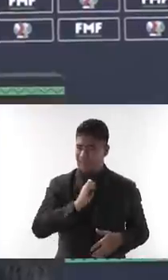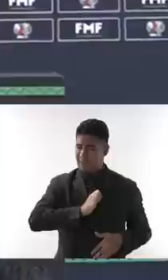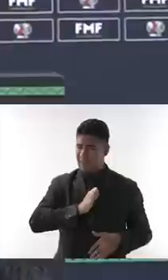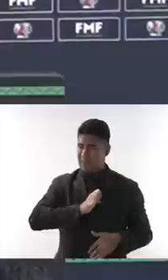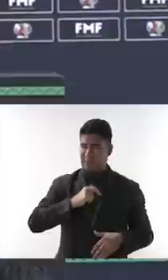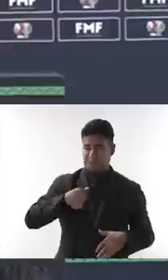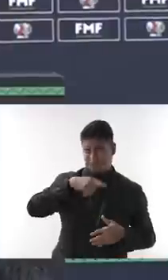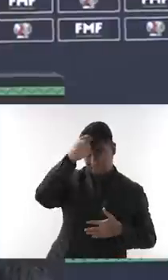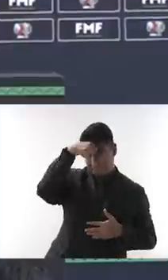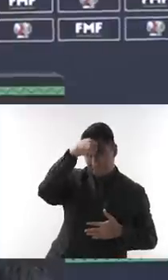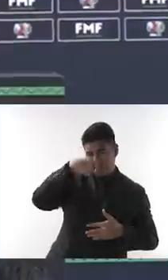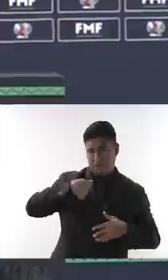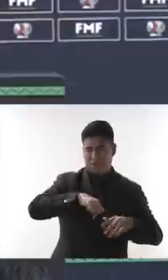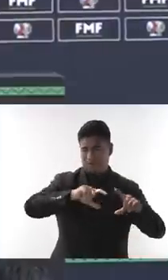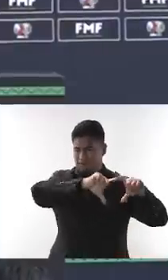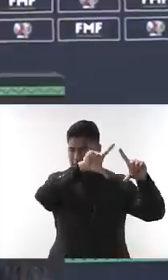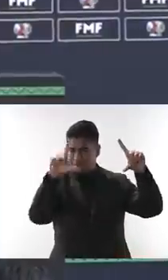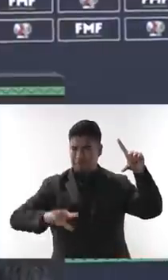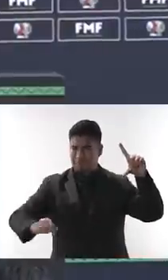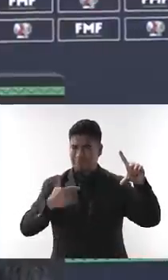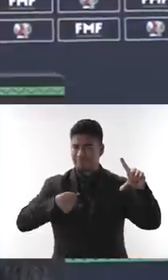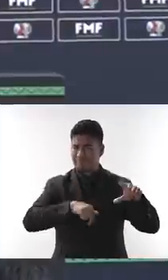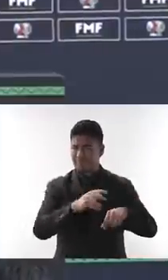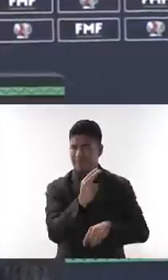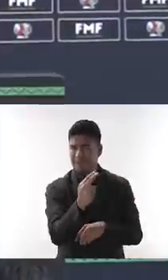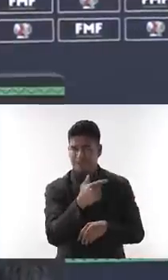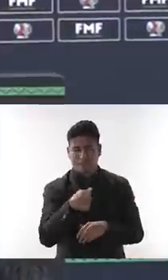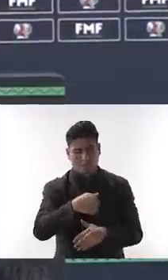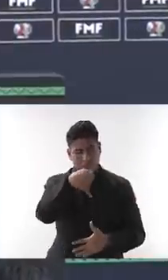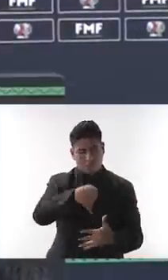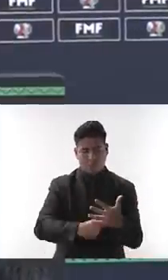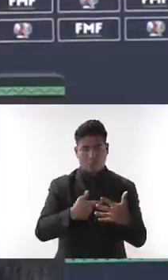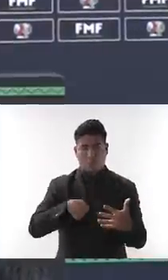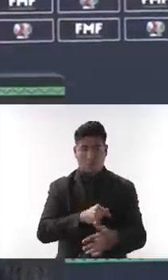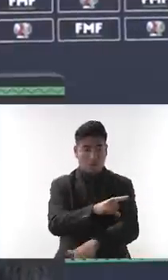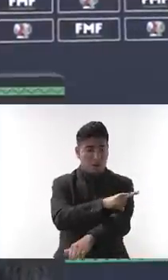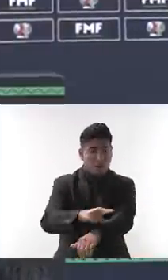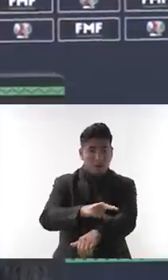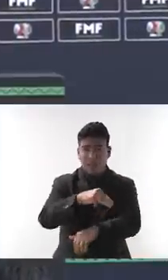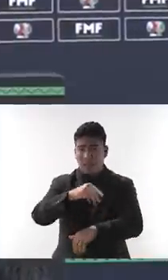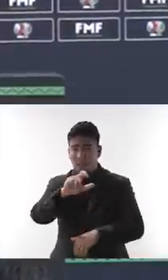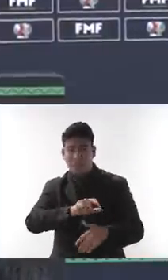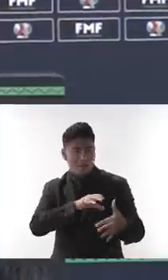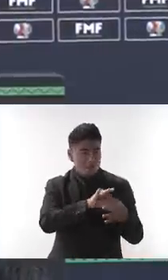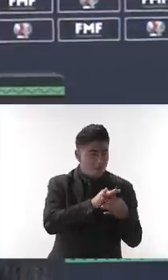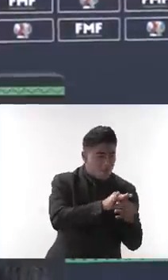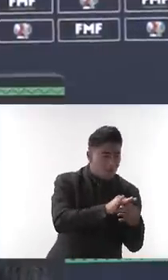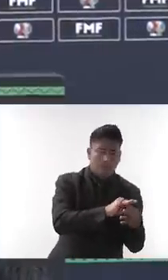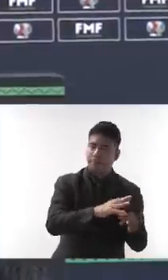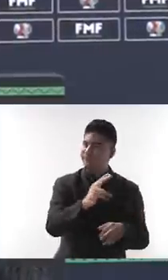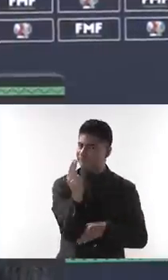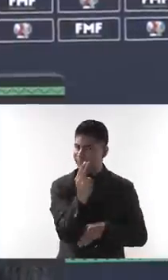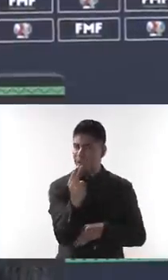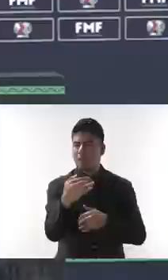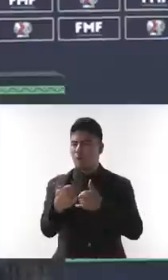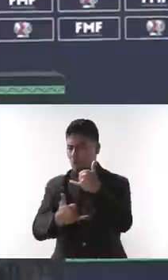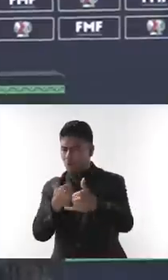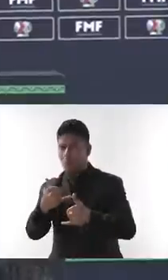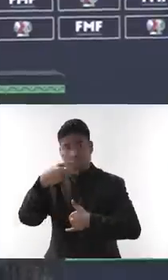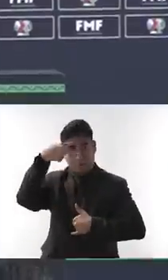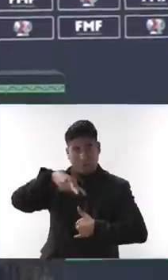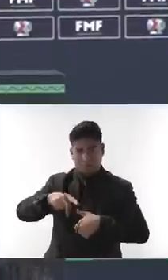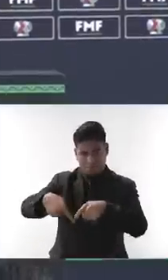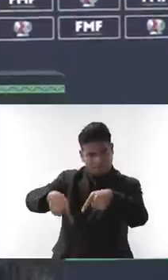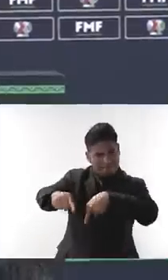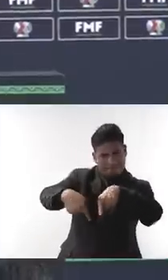en plenitud no dar más la Liga MX, sino al jugador mexicano, que sepa con qué puede trabajar,